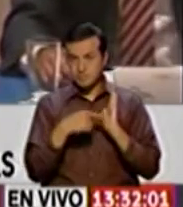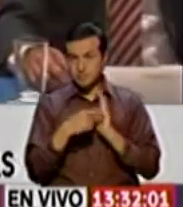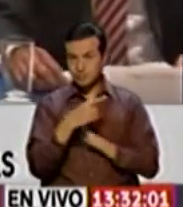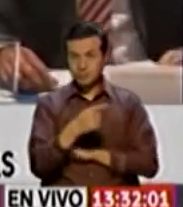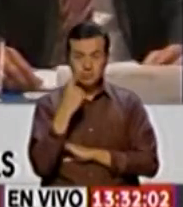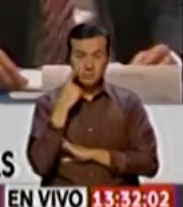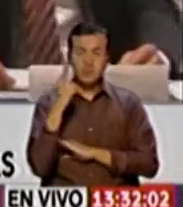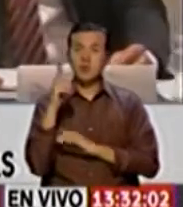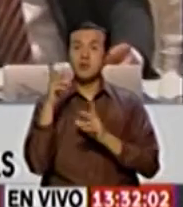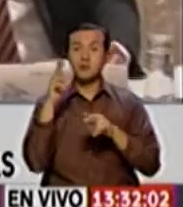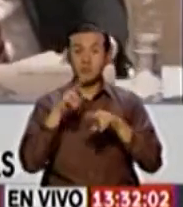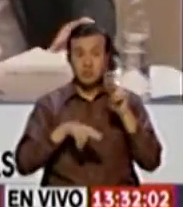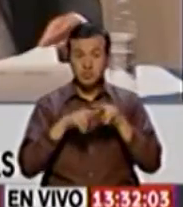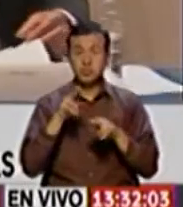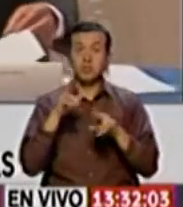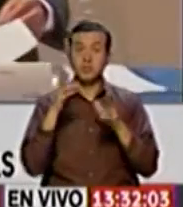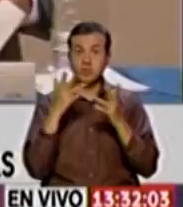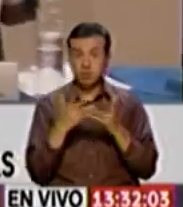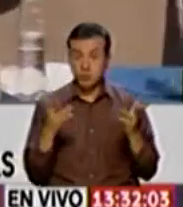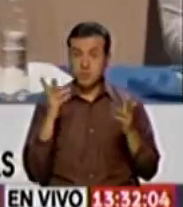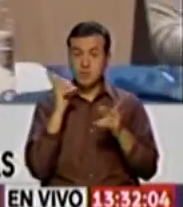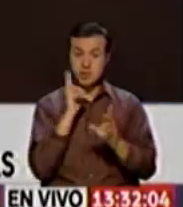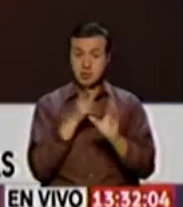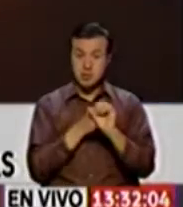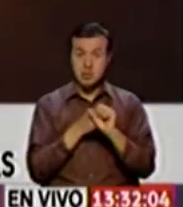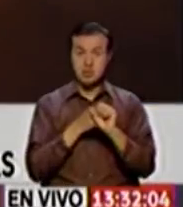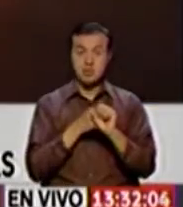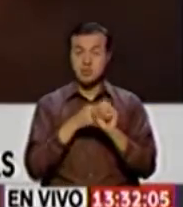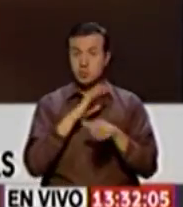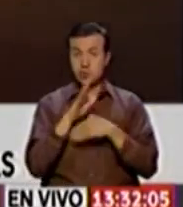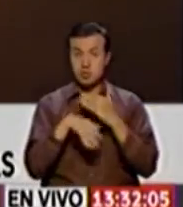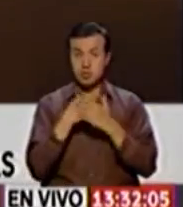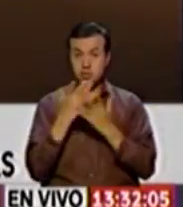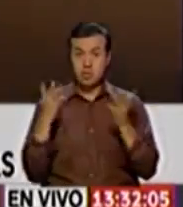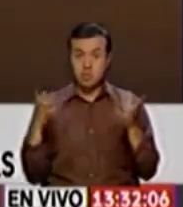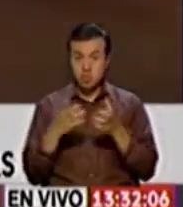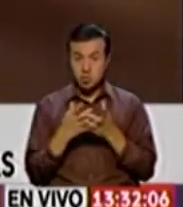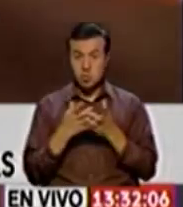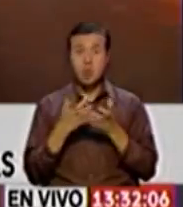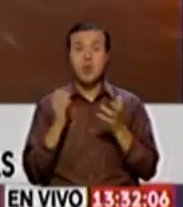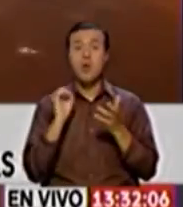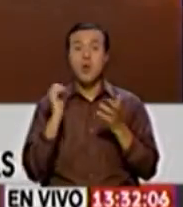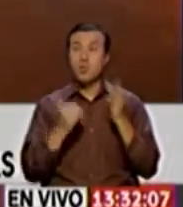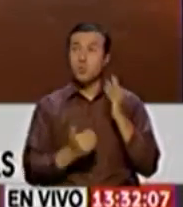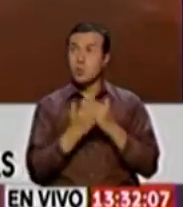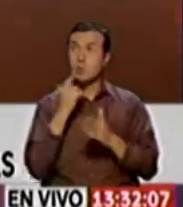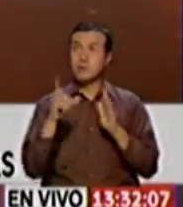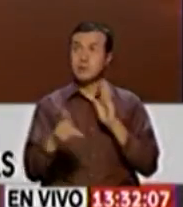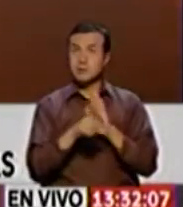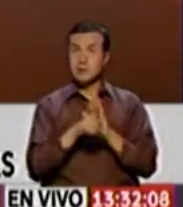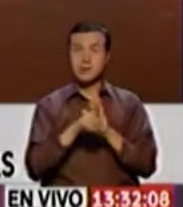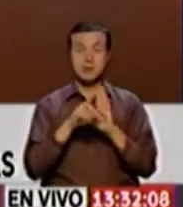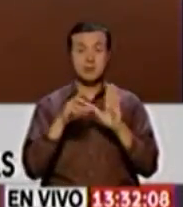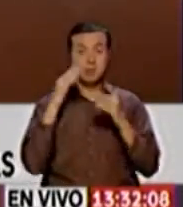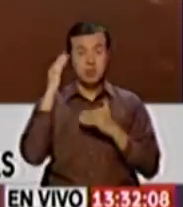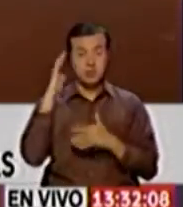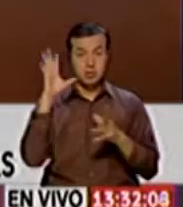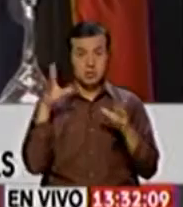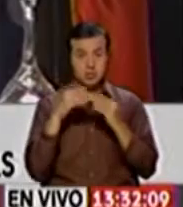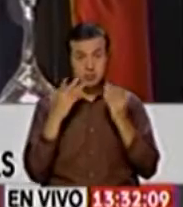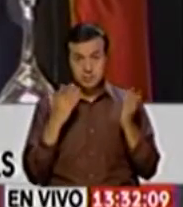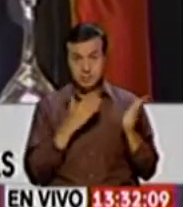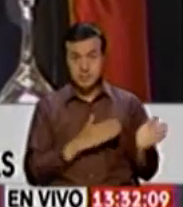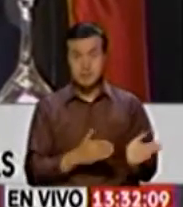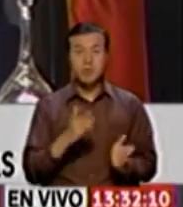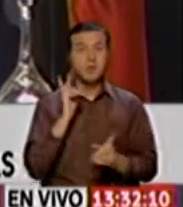ejecución pública de obras y la participación del sector privado por delegación o administración o la generación de leyes desde el ámbito político son